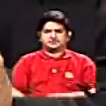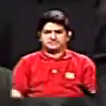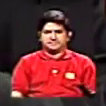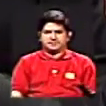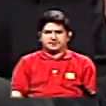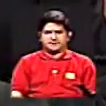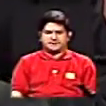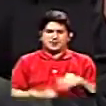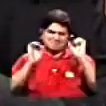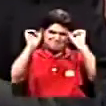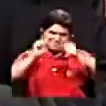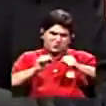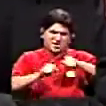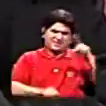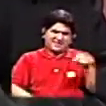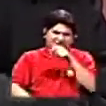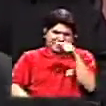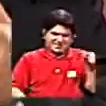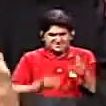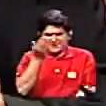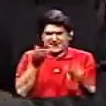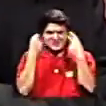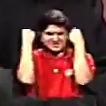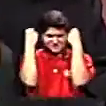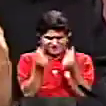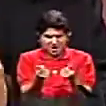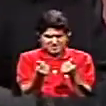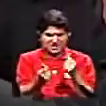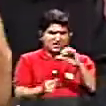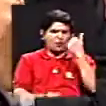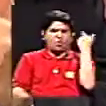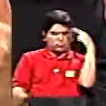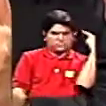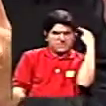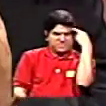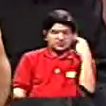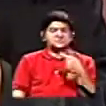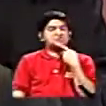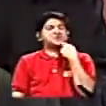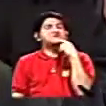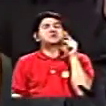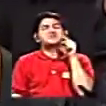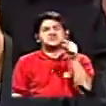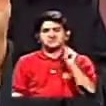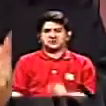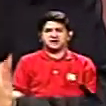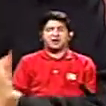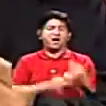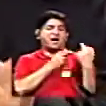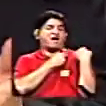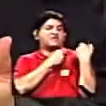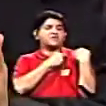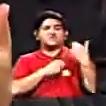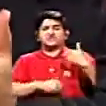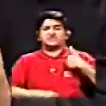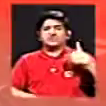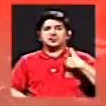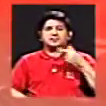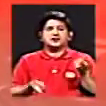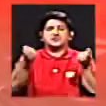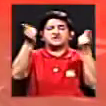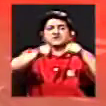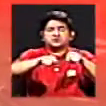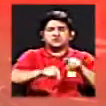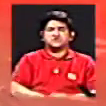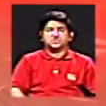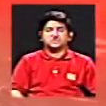¿Es posible descartar tan rápidamente cualquier otra razón y adjudicarlo, la responsabilidad de lo ocurrido,